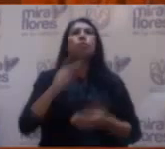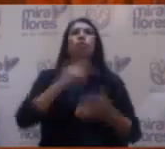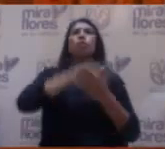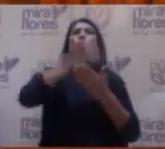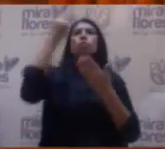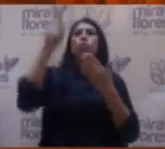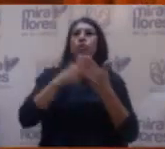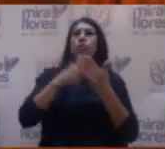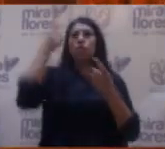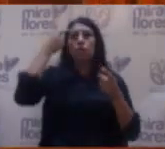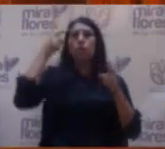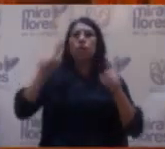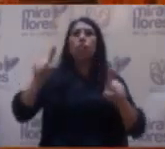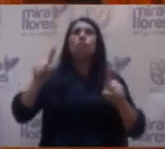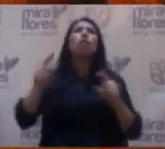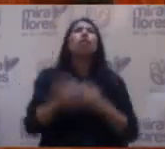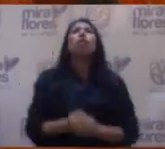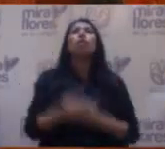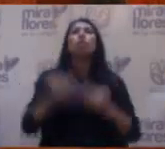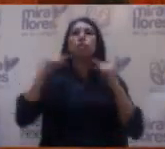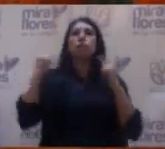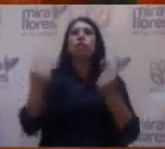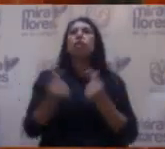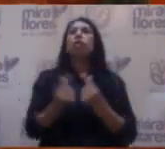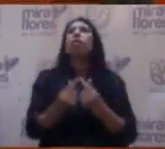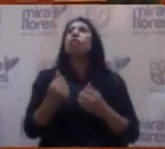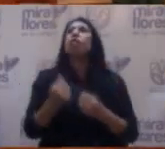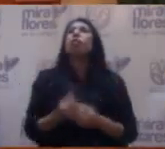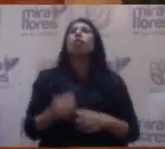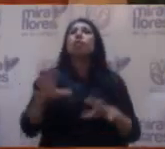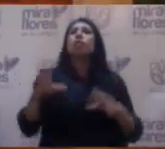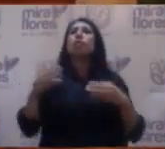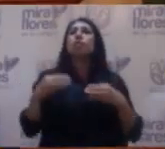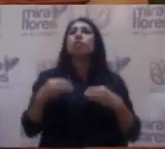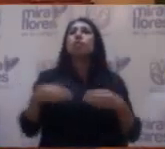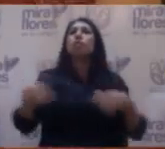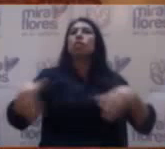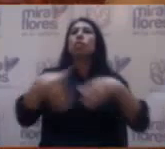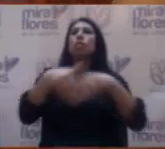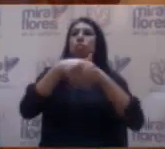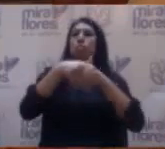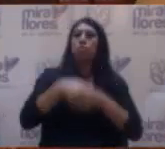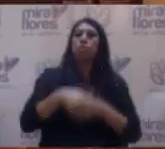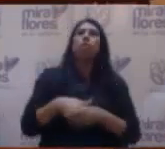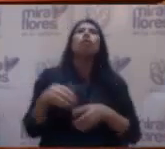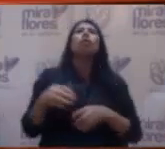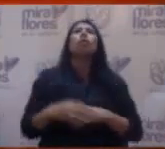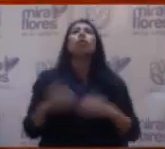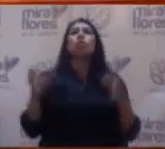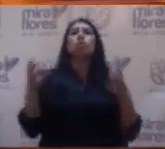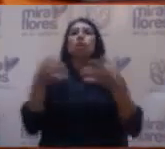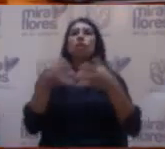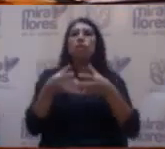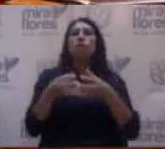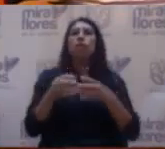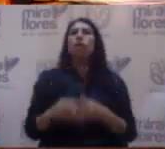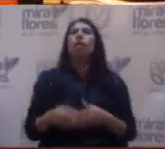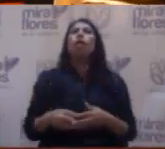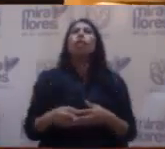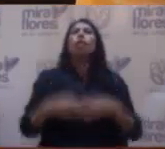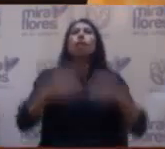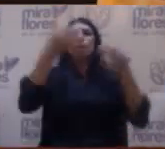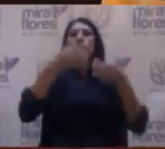Proyecto de acuerdo de Consejo que aprueba la suscripción de la quinta adenda al Convenio de Cooperación Interinstitucional entre el Registro Nacional